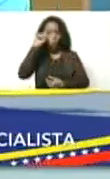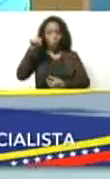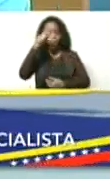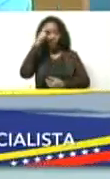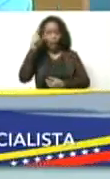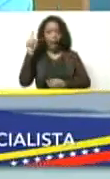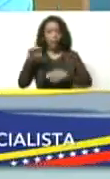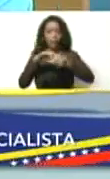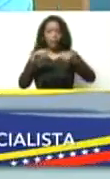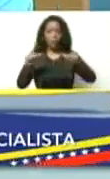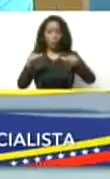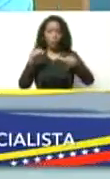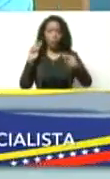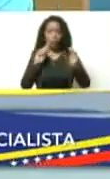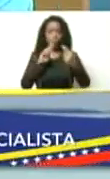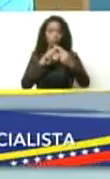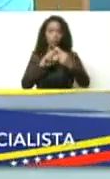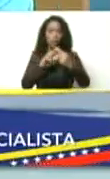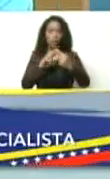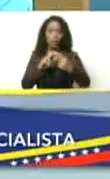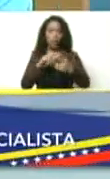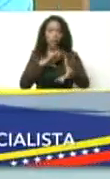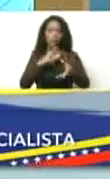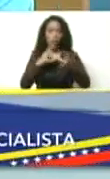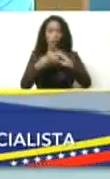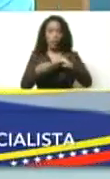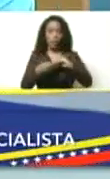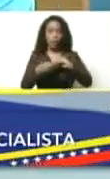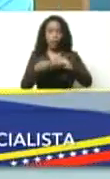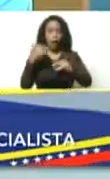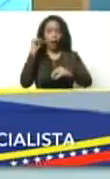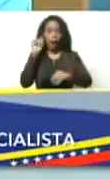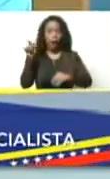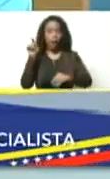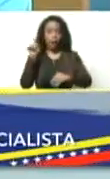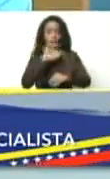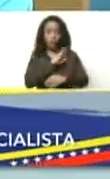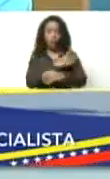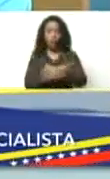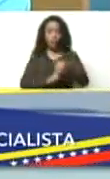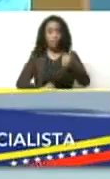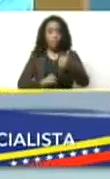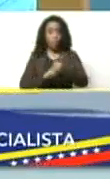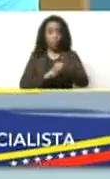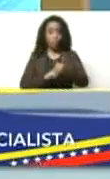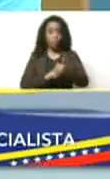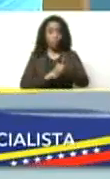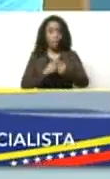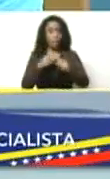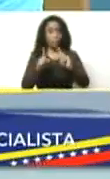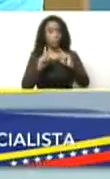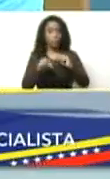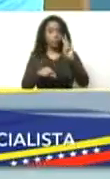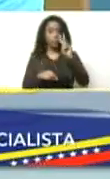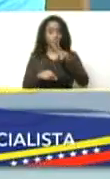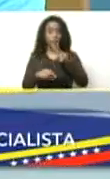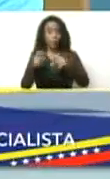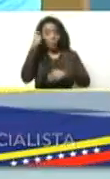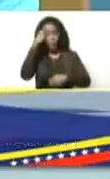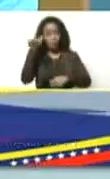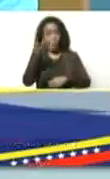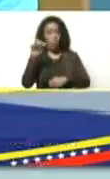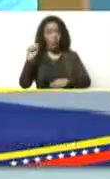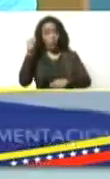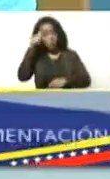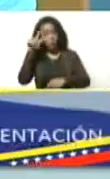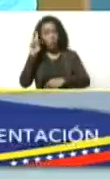territorio. Y ahí encontramos los comités locales de abastecimiento y producción con una gran fortaleza. Pero también vemos el método pueblo a pueblo, cómo a